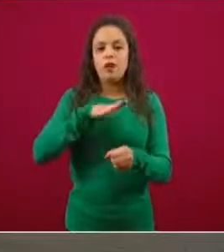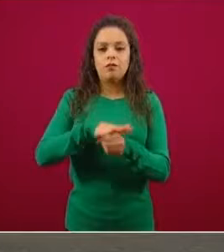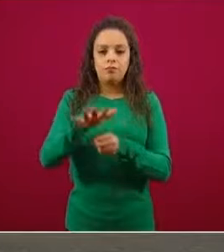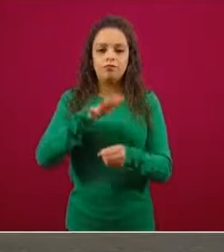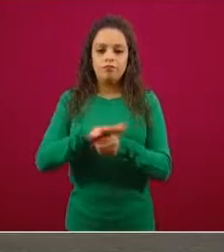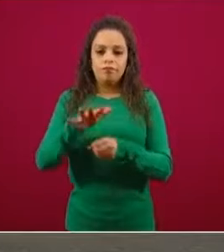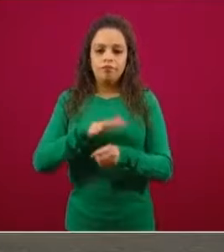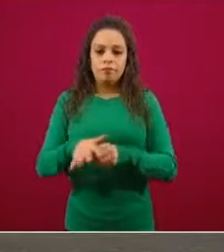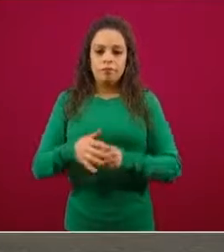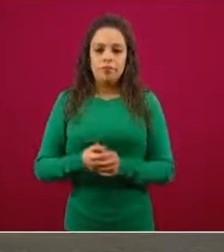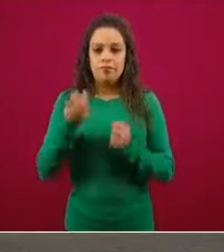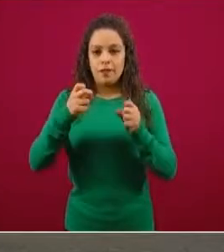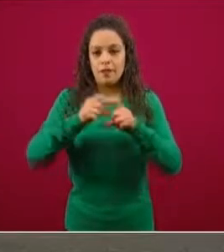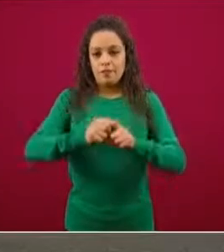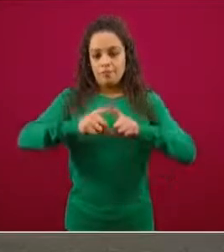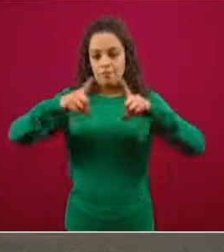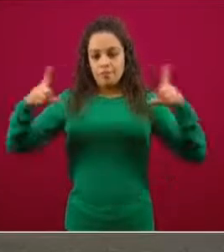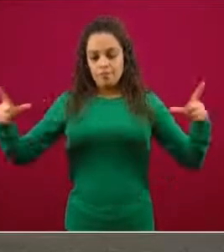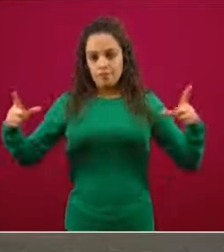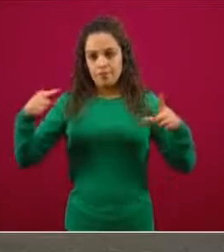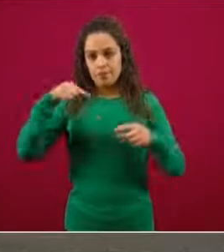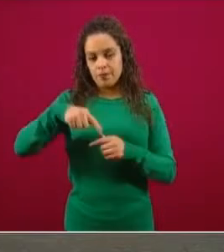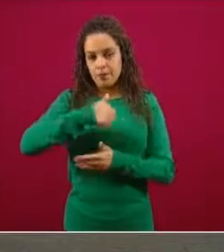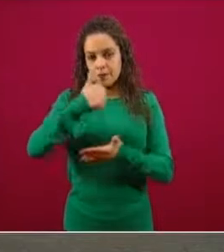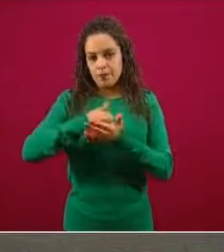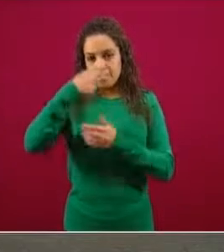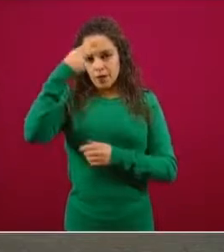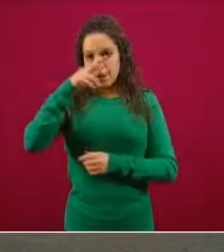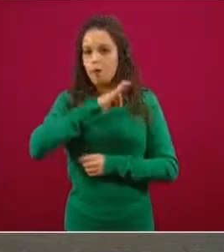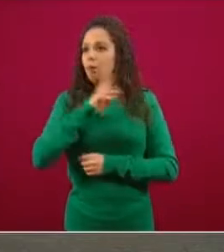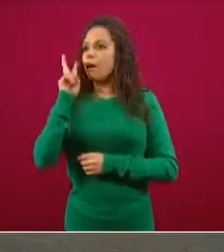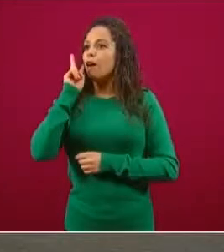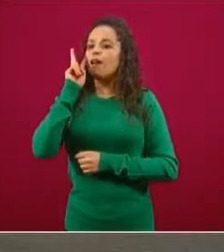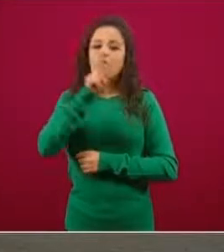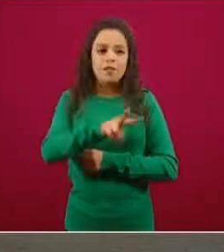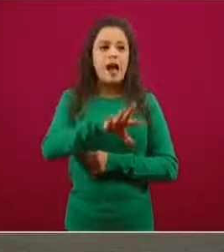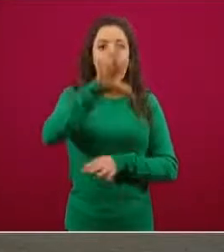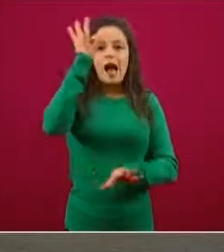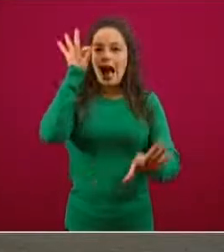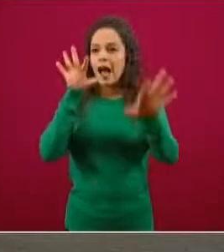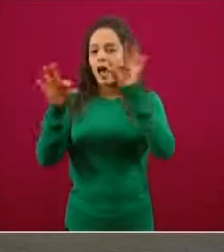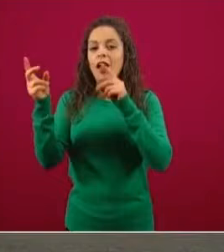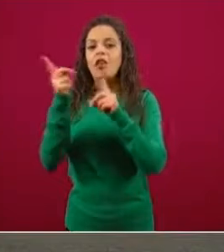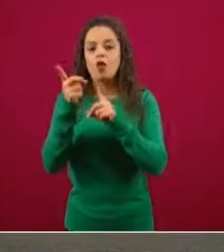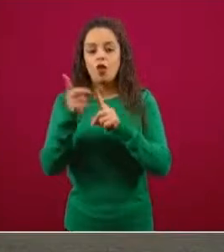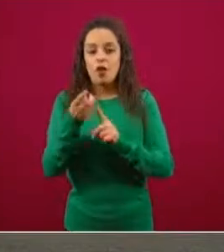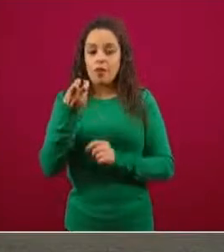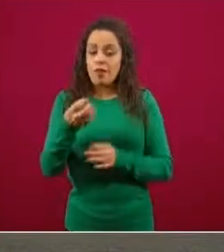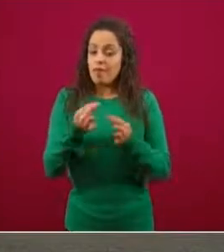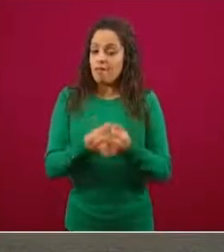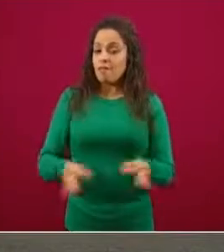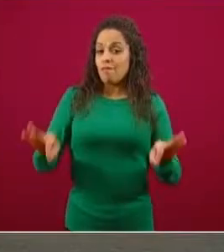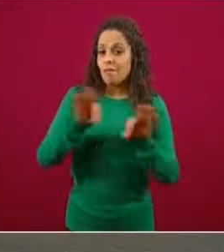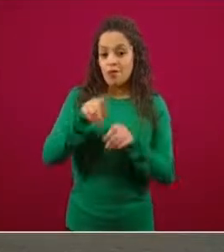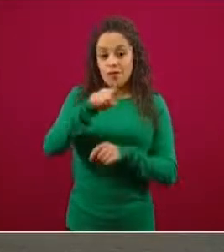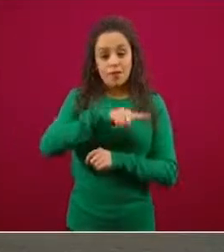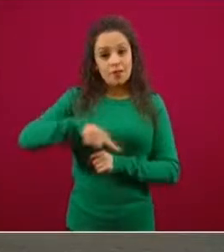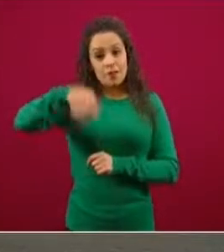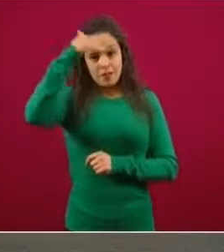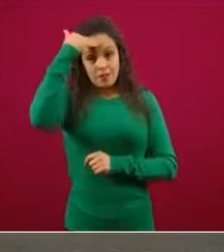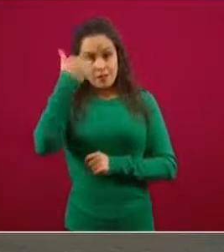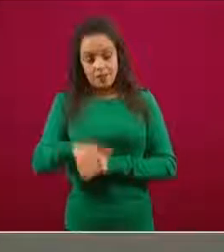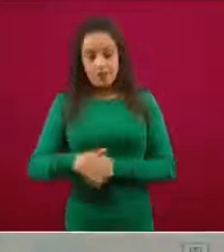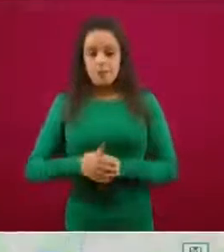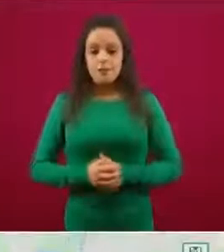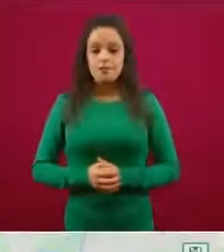México para que se puedan encontrar. Entonces, esto es lo primero que es importante que se conozca. Y esto puede ser que es importante que